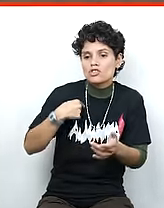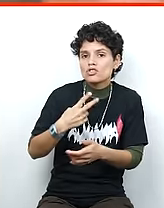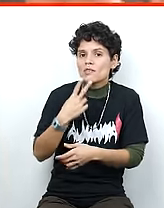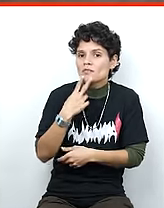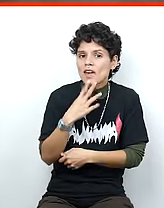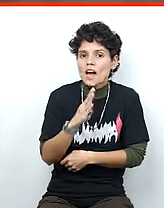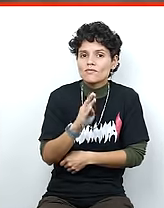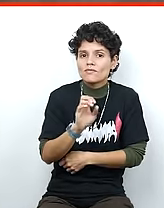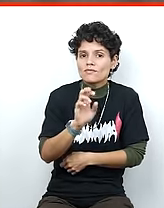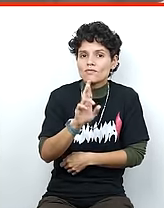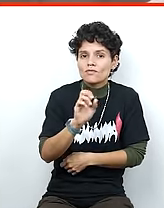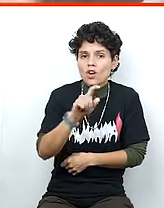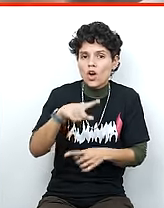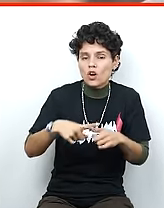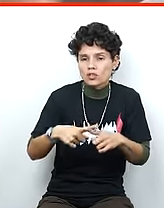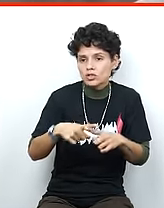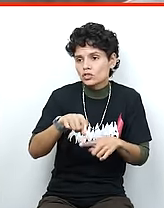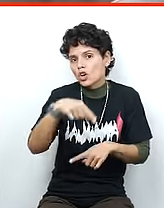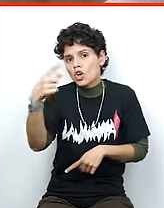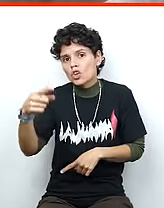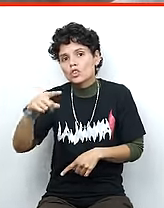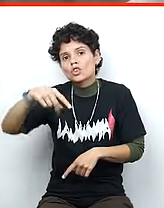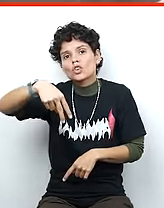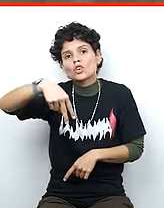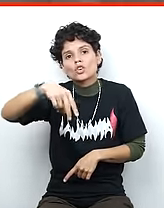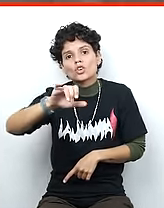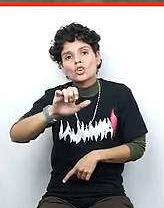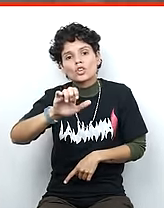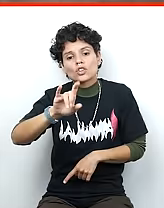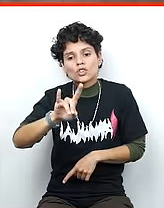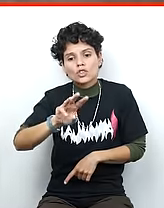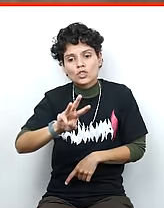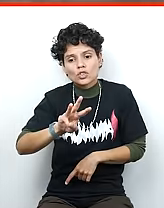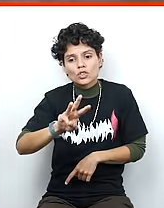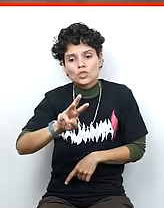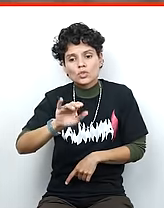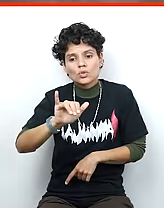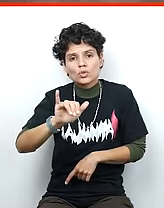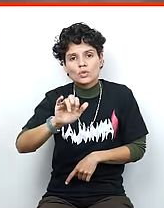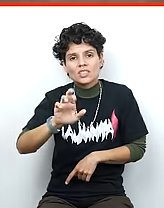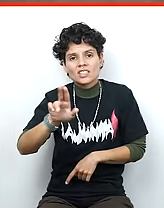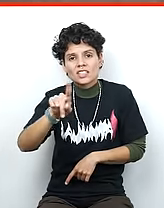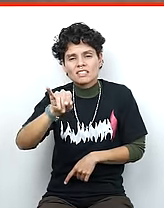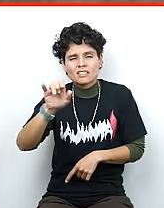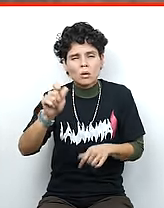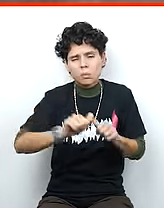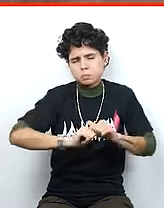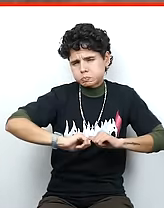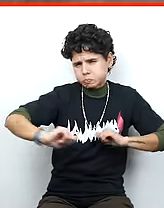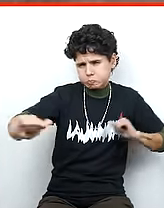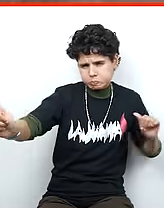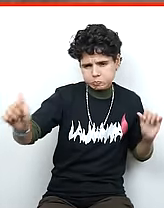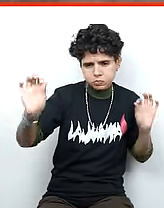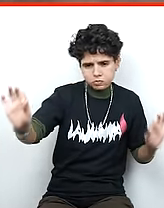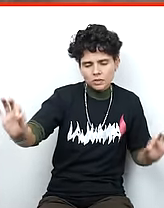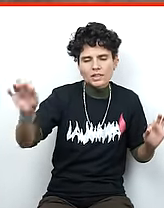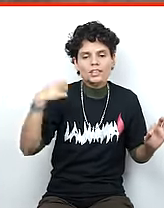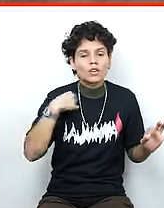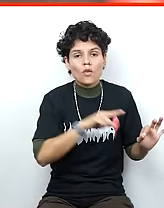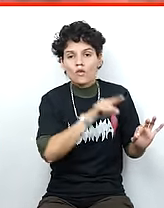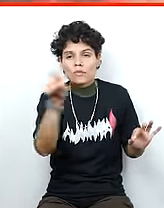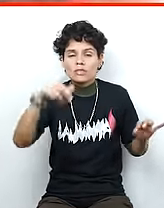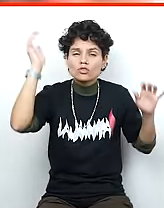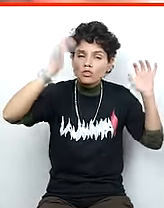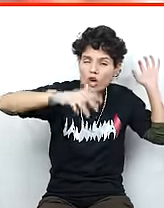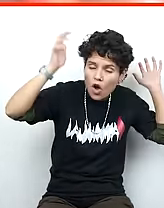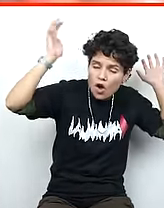Y esa a la concha de tu madre si vaya así en micro, en tren, en bus. Me demoraba como una hora y media para llegar para allá. Y cuando fui para el estudio se puso a